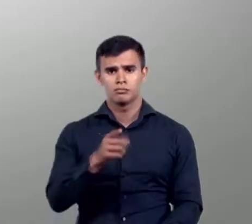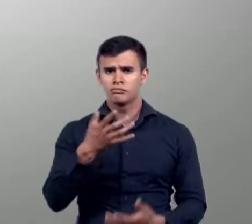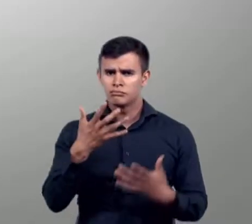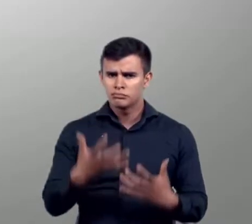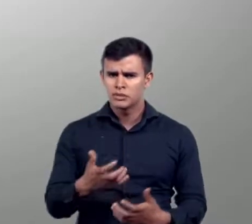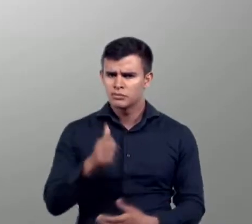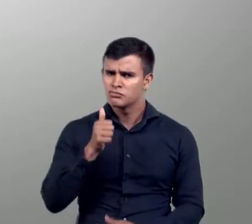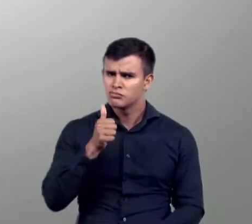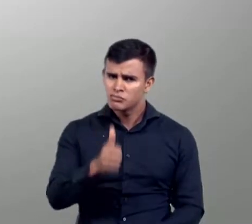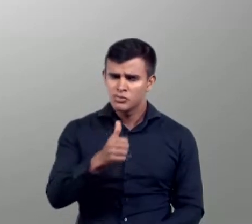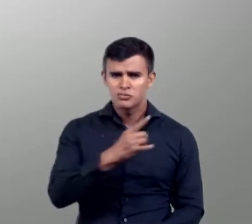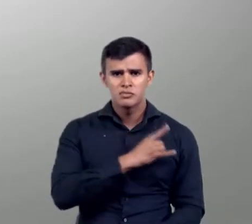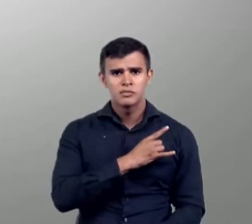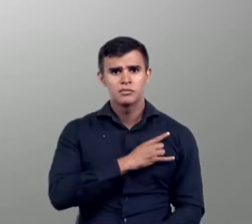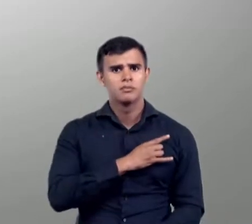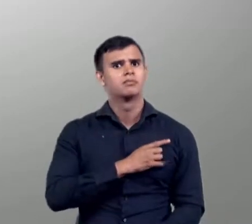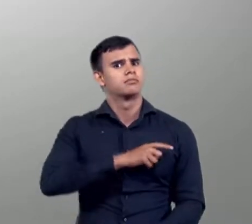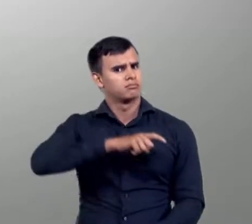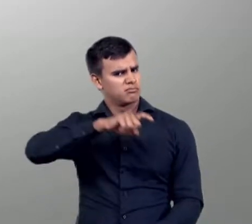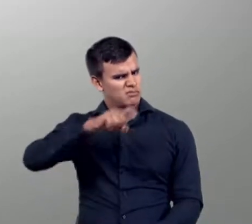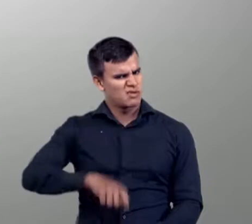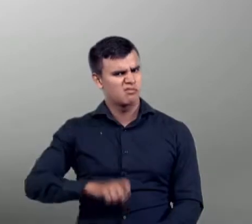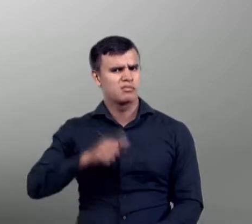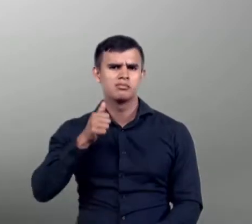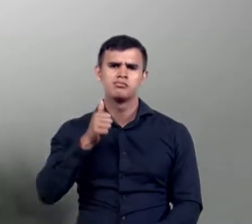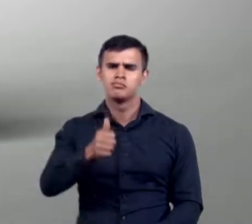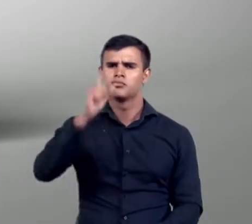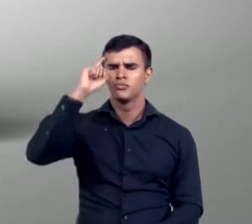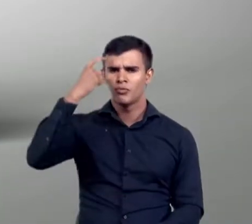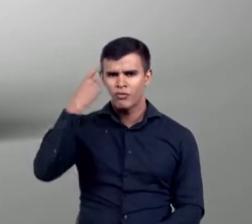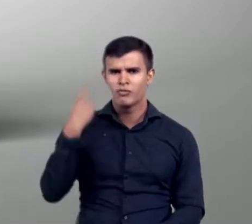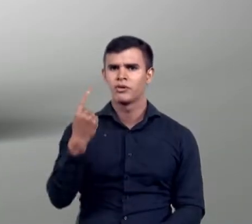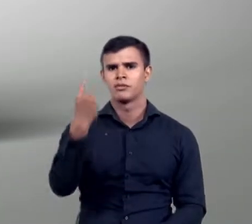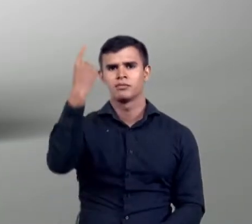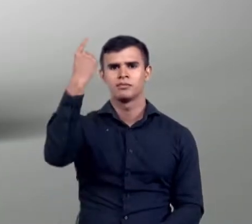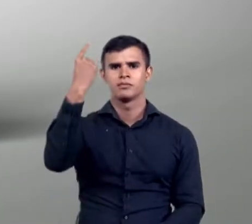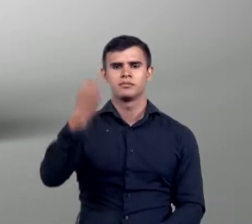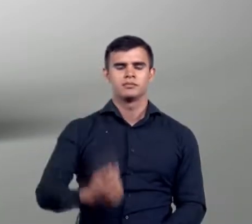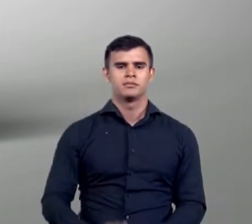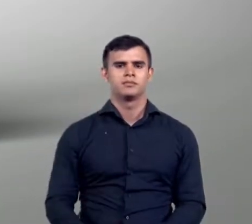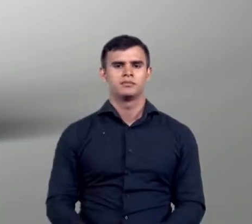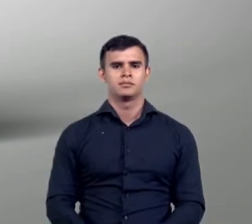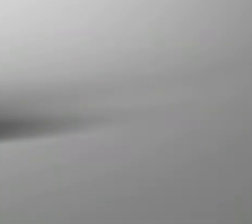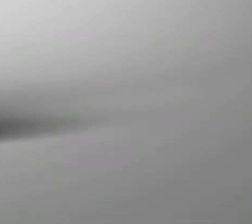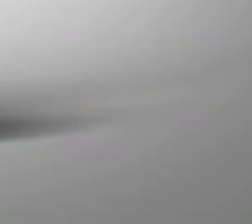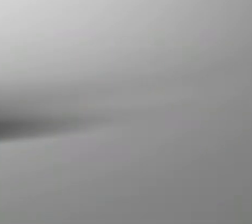Para lograr la universidad que todos queremos, transformación y buen gobierno.